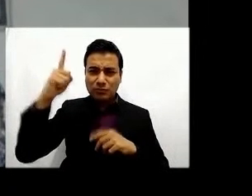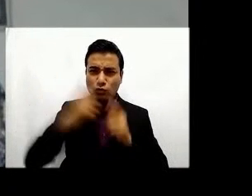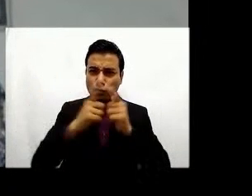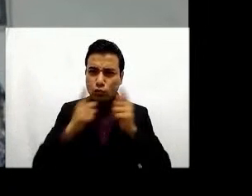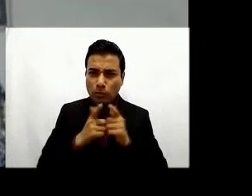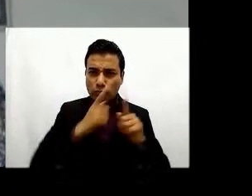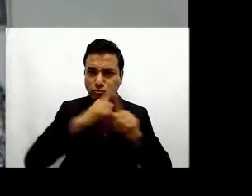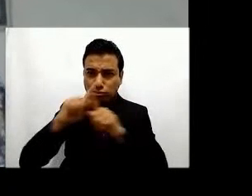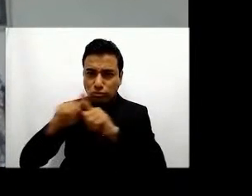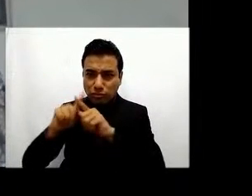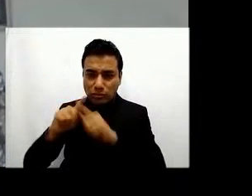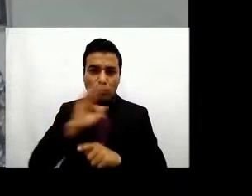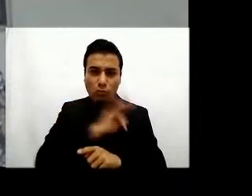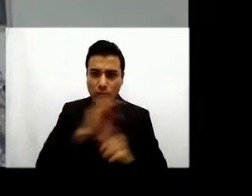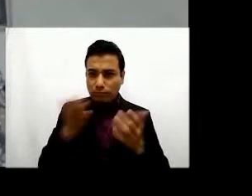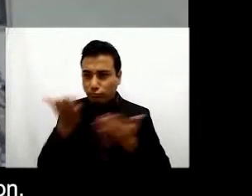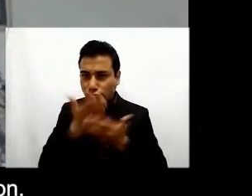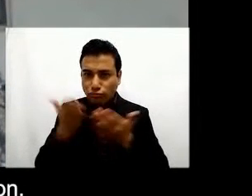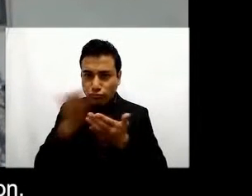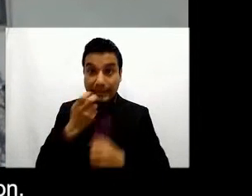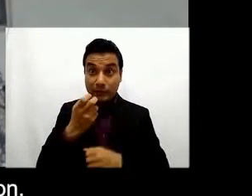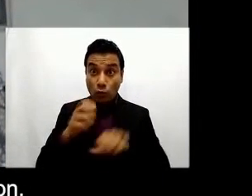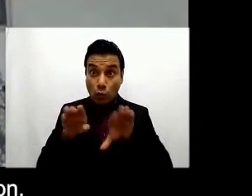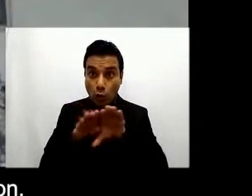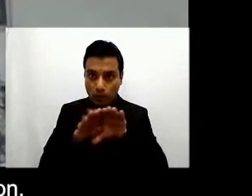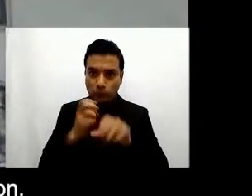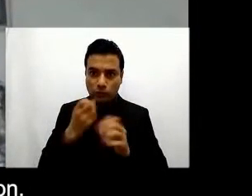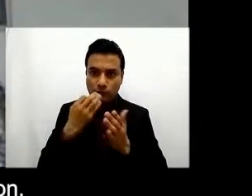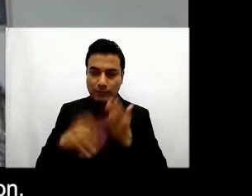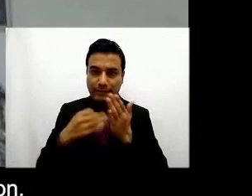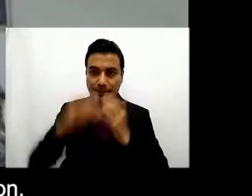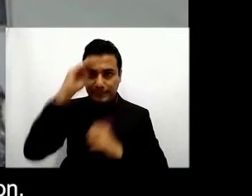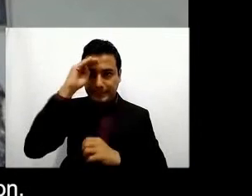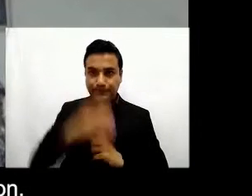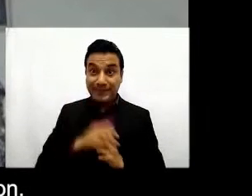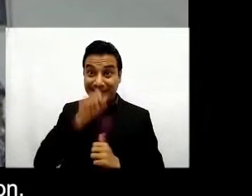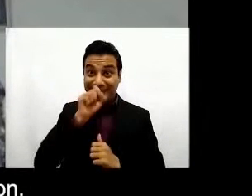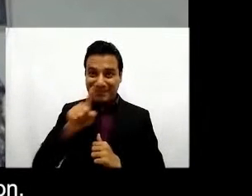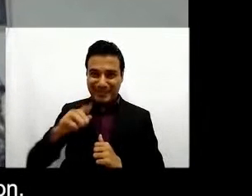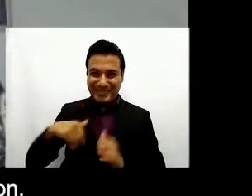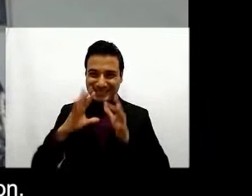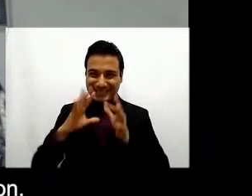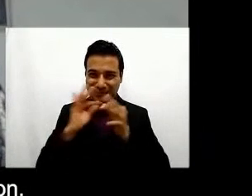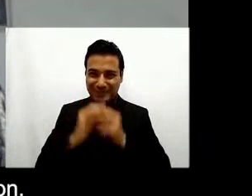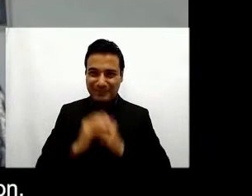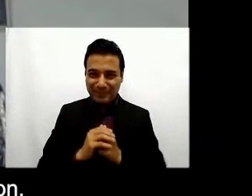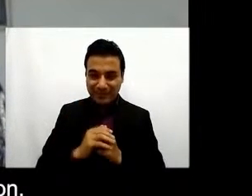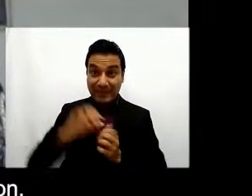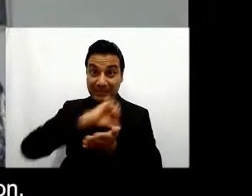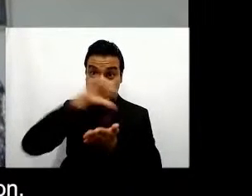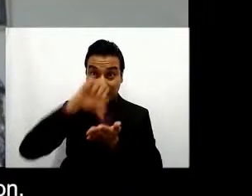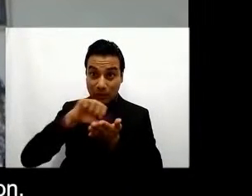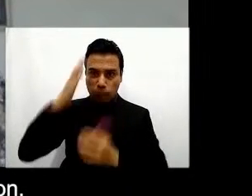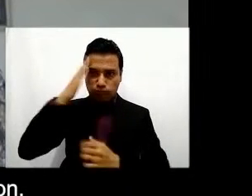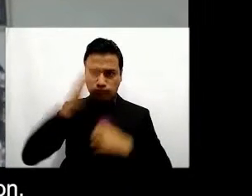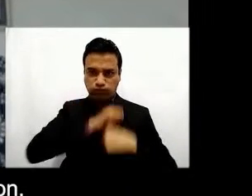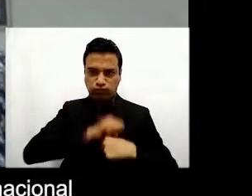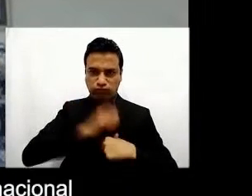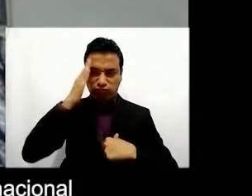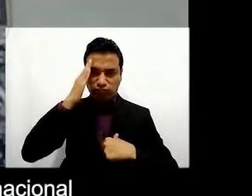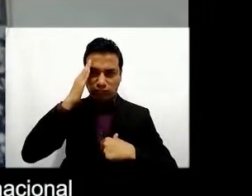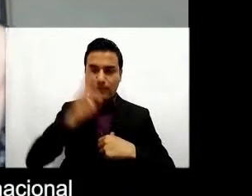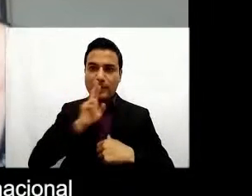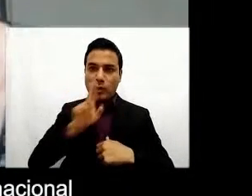ir incorporando eso. Y en cuanto a la descentralización, que bien lo mencionaron, bueno, es un gran reto. O sea, yo creo